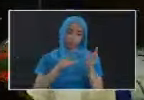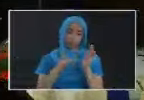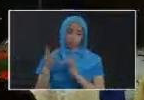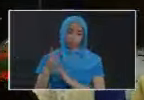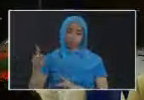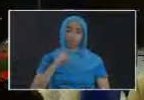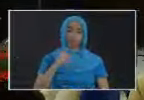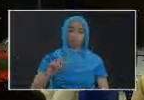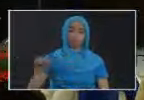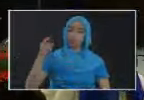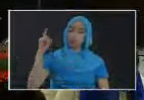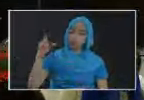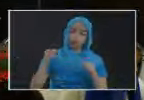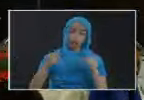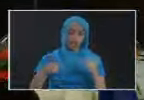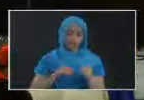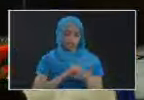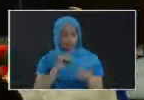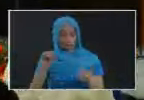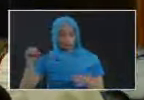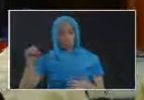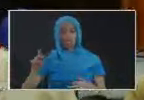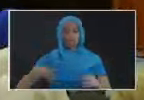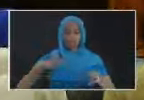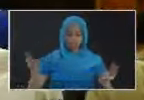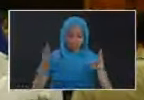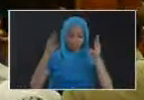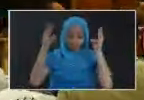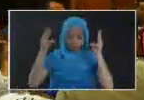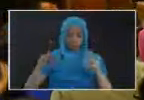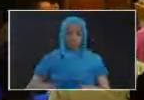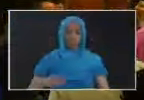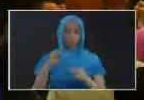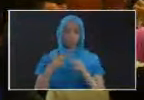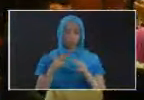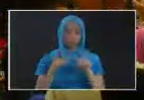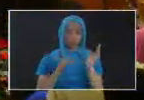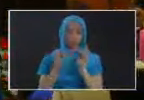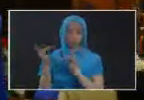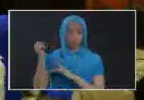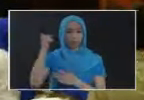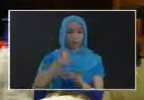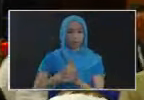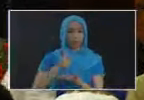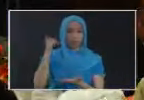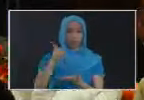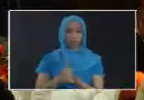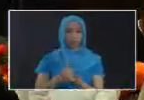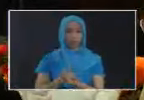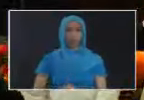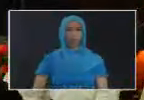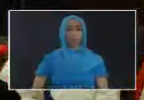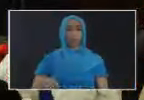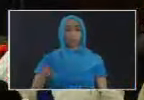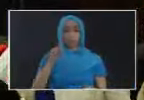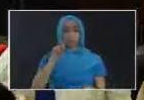tú haces la obra, que tú haces el milagro por la fe, Señor. Amén. De la misma manera, hermano,